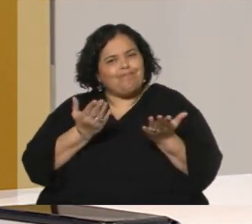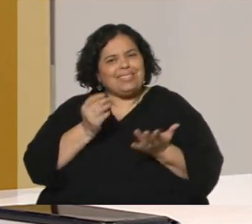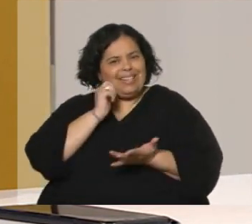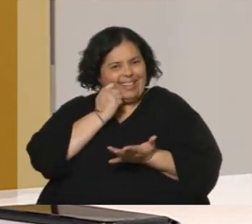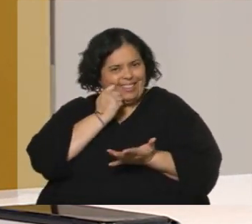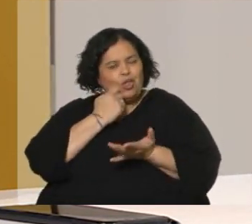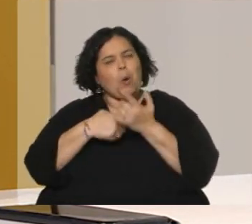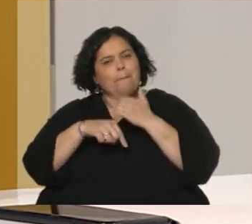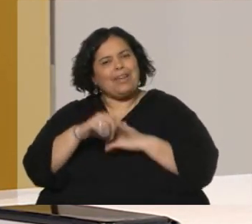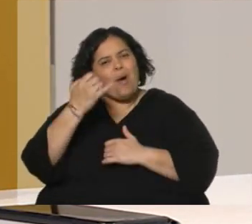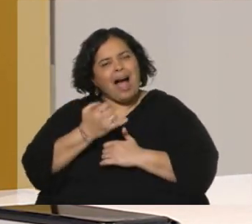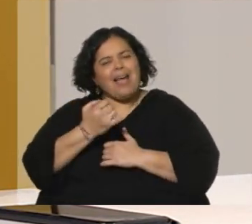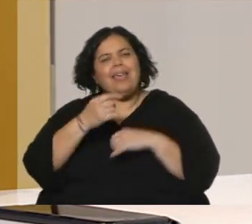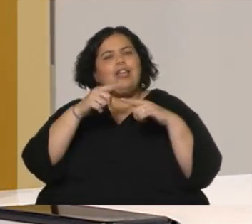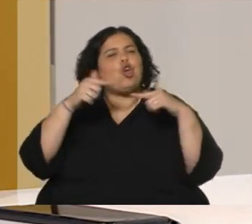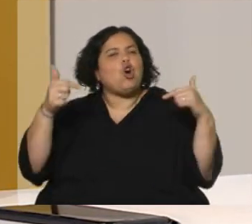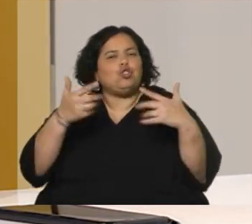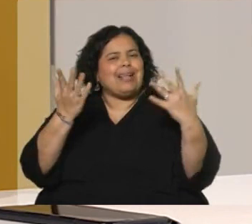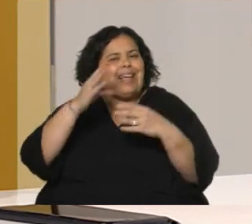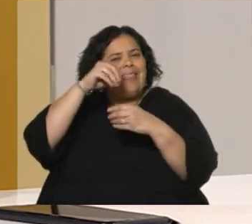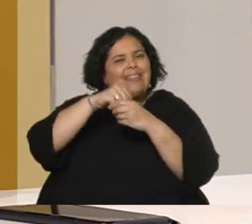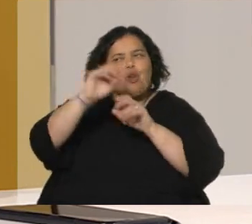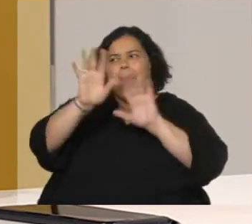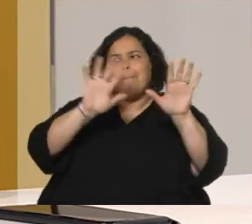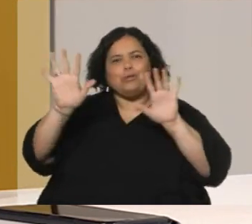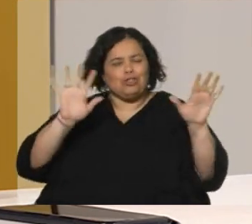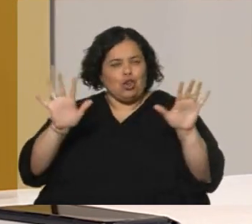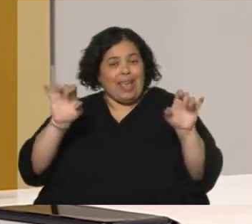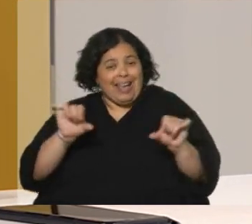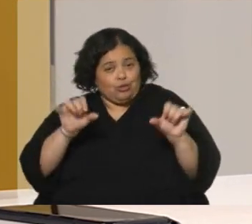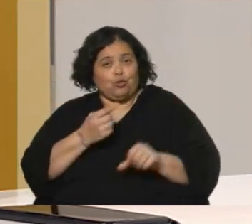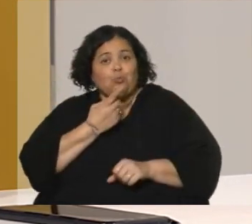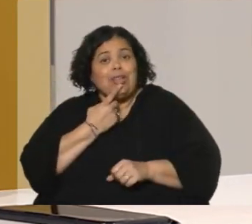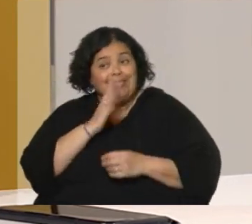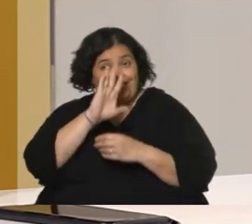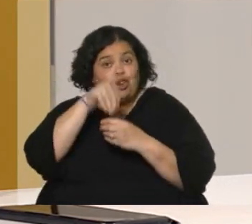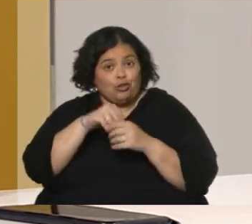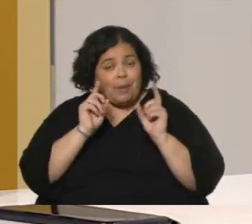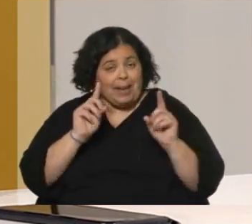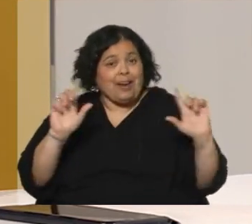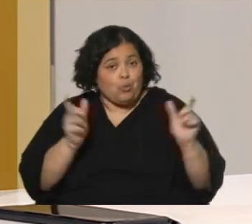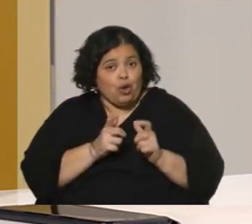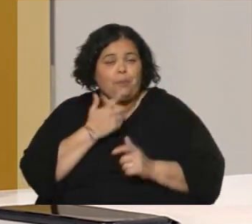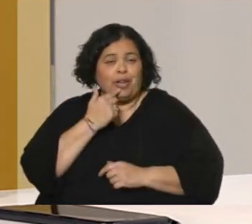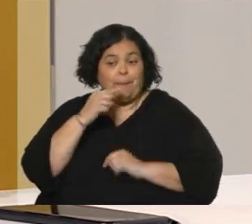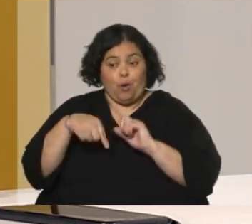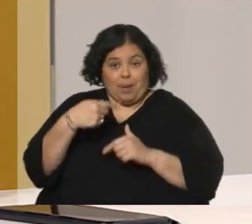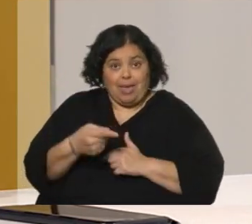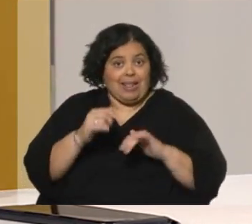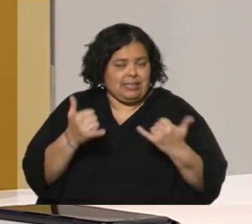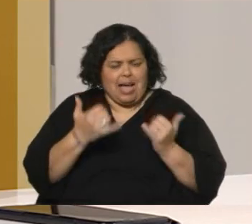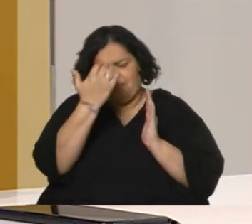cosas que pasan dentro de la exposición también hechos políticos que se producen por ejemplo ustedes tienen una agenda ya